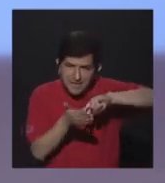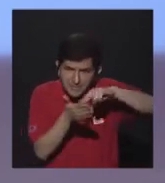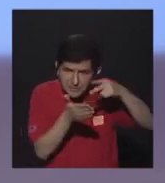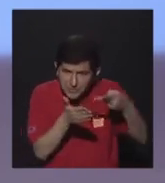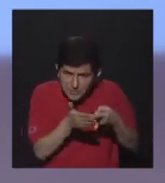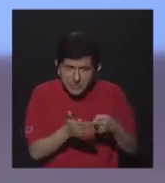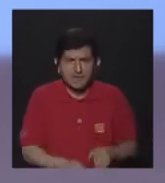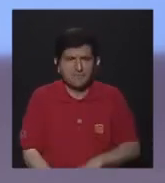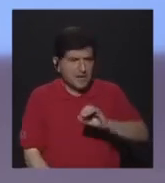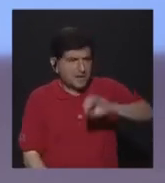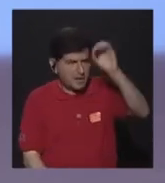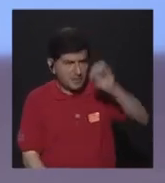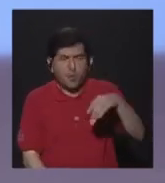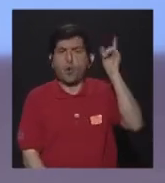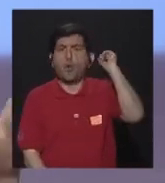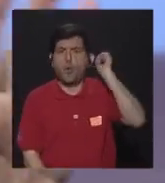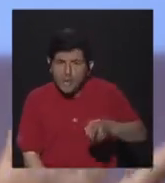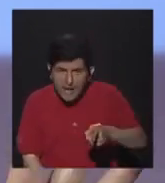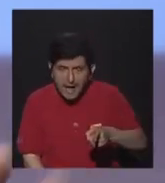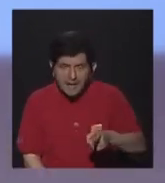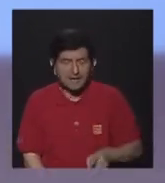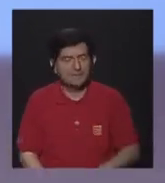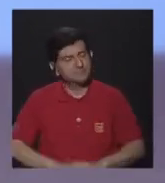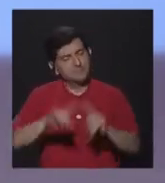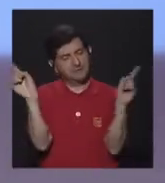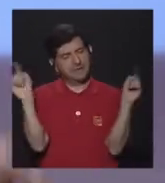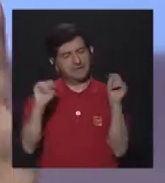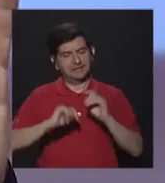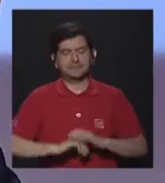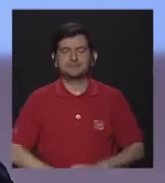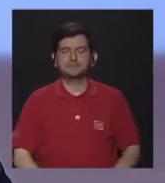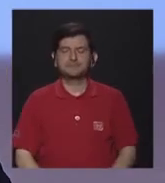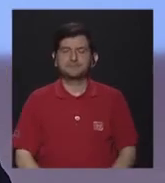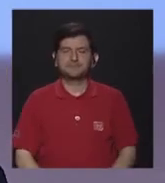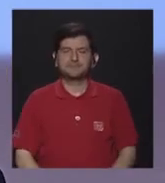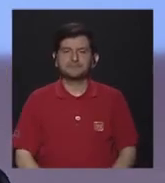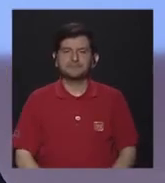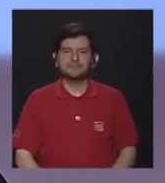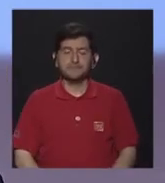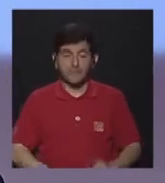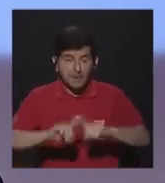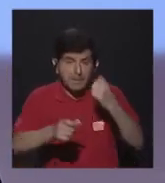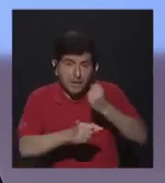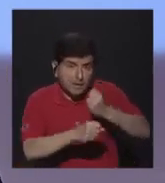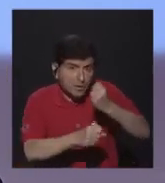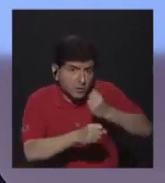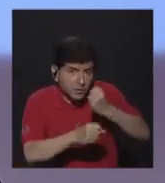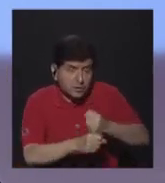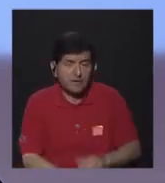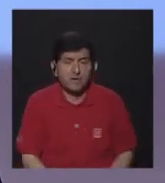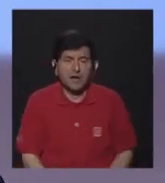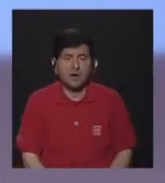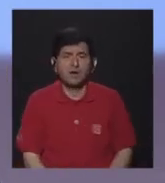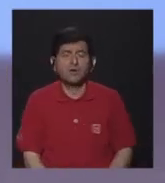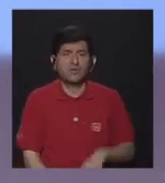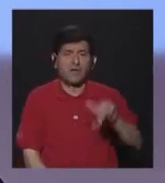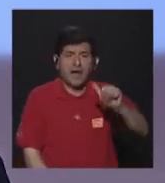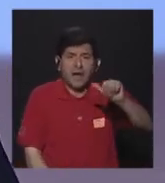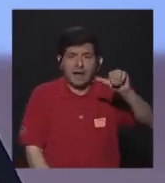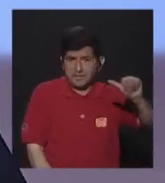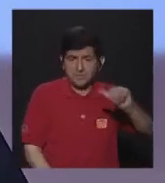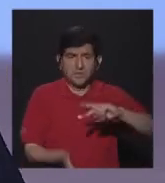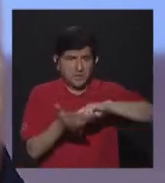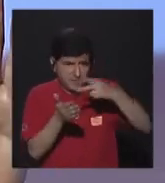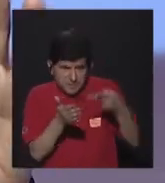son de tratamiento obligatorio no ya es otra cosa pero el este trabajo de doctor allan astorga no significa que haya